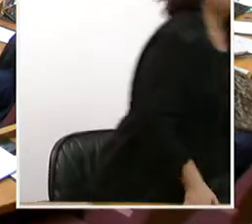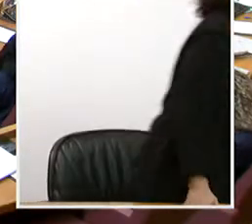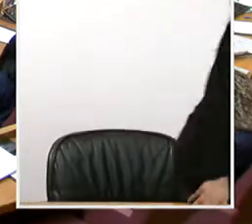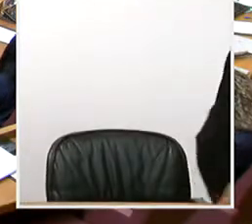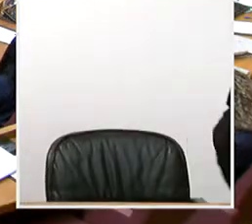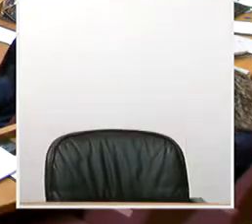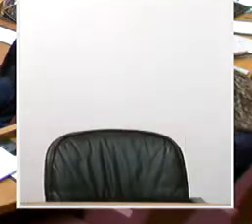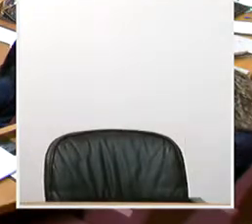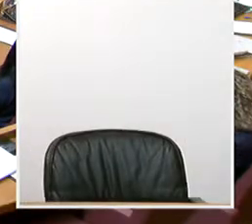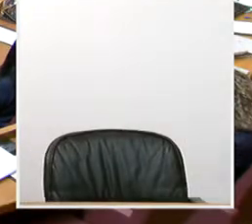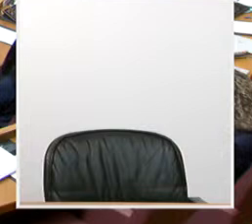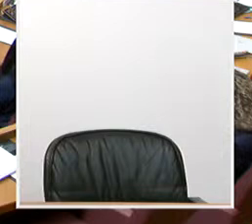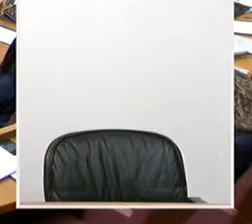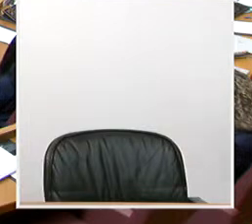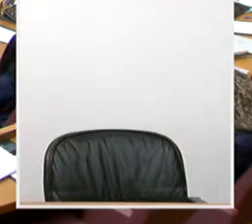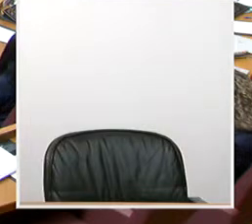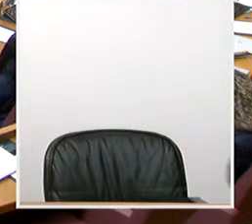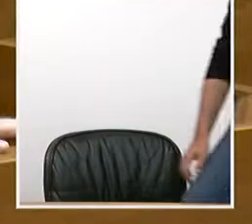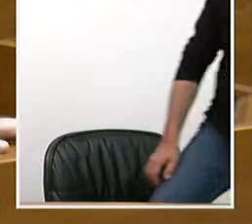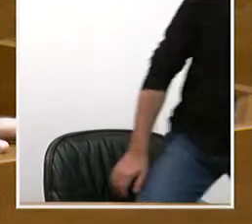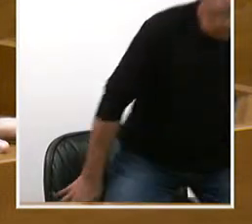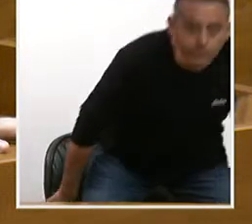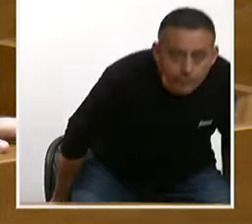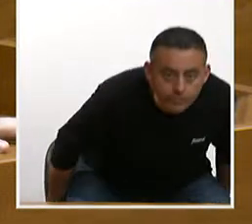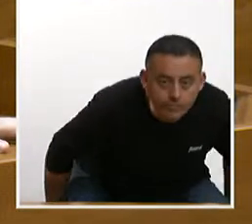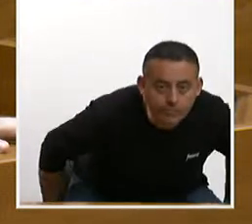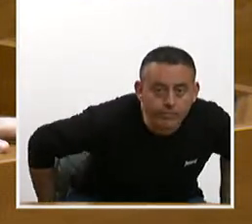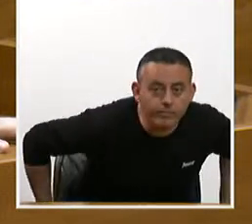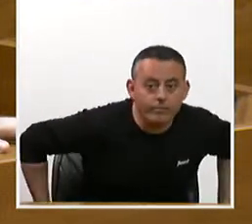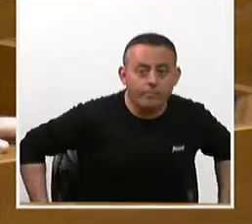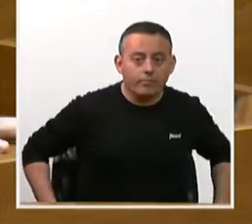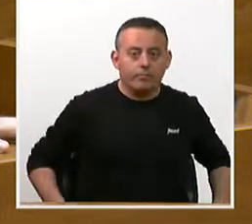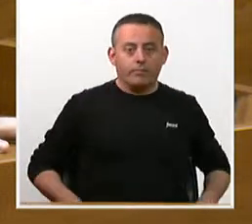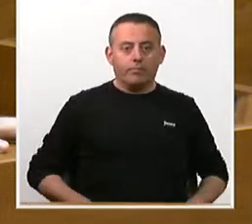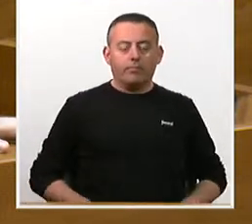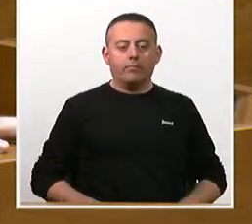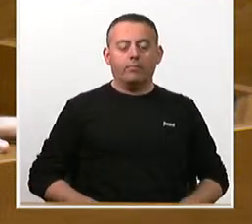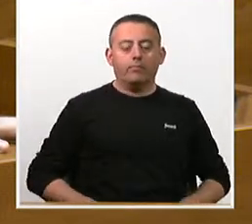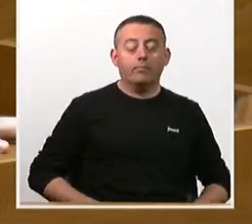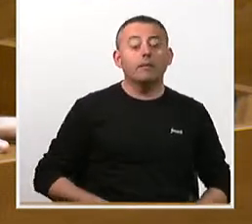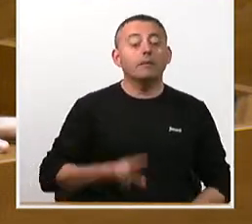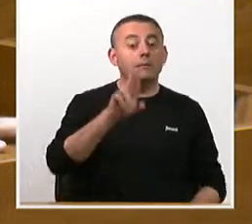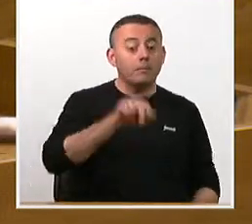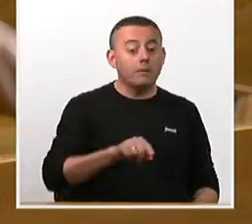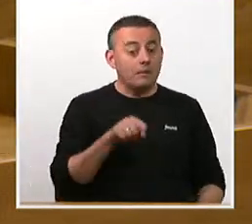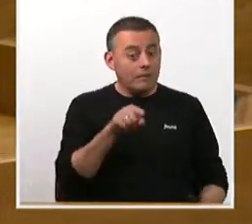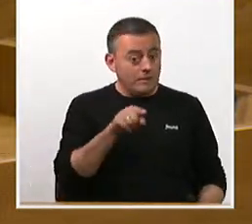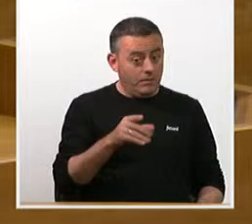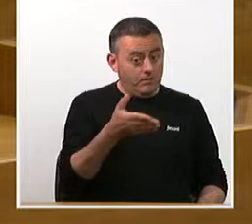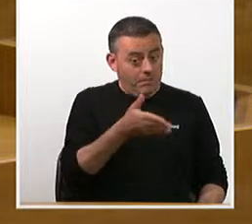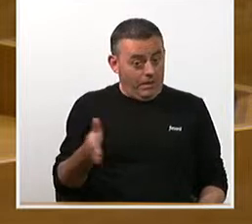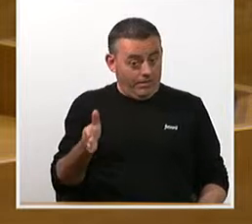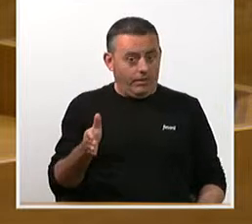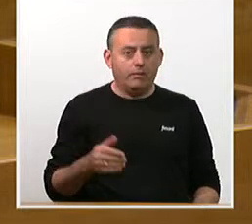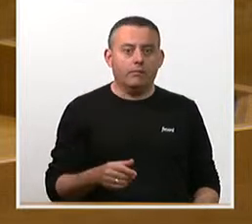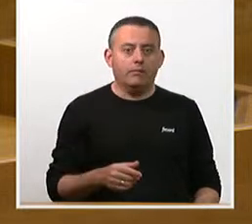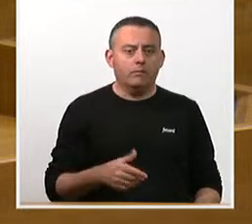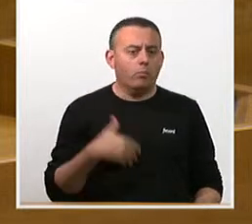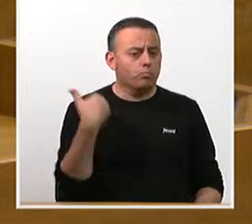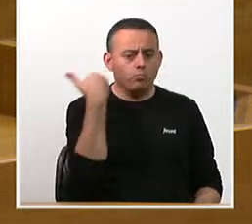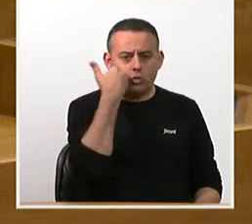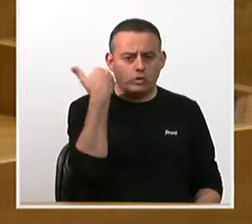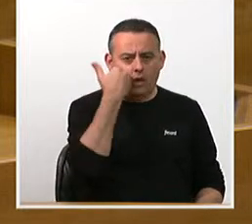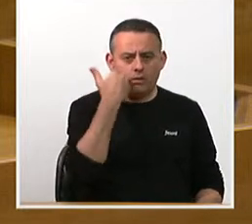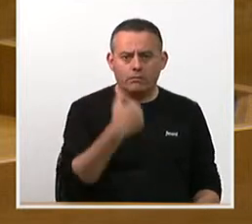estrateg señor Barrera la car tan dura de contestar per es que